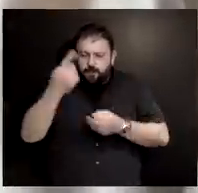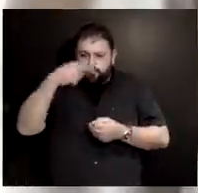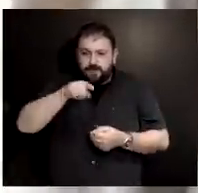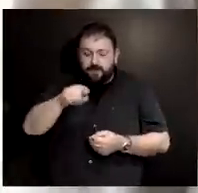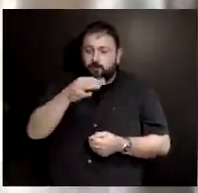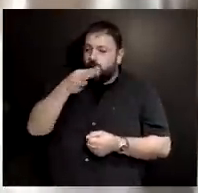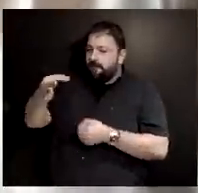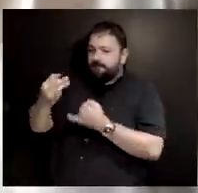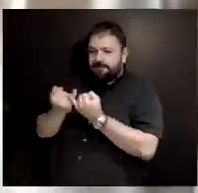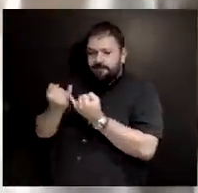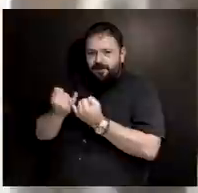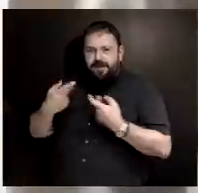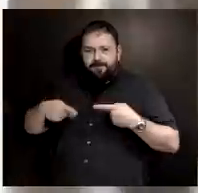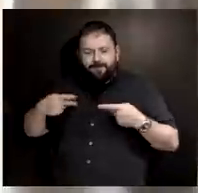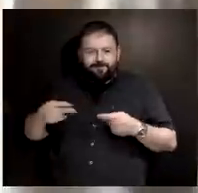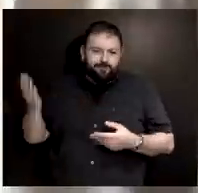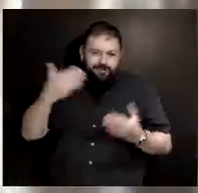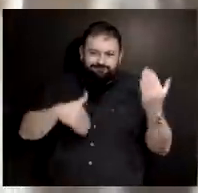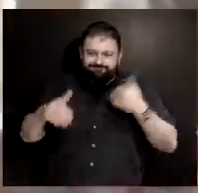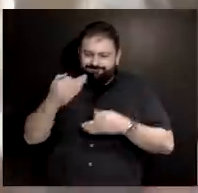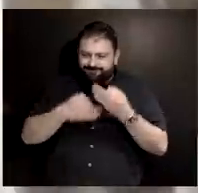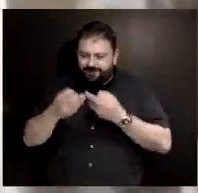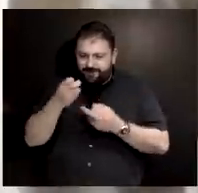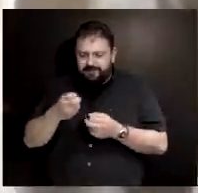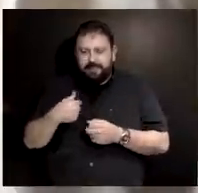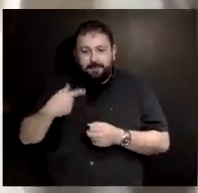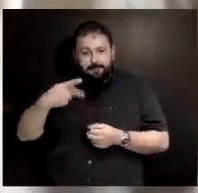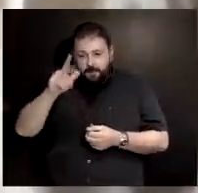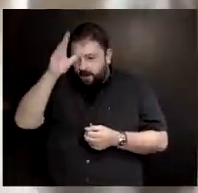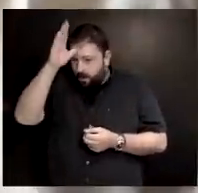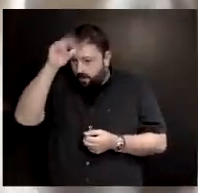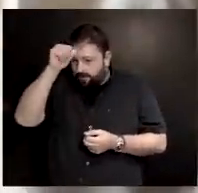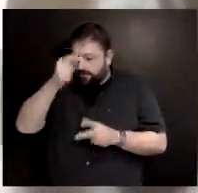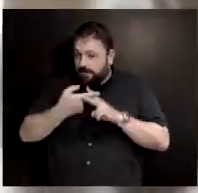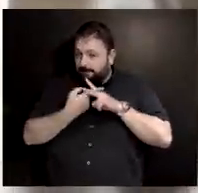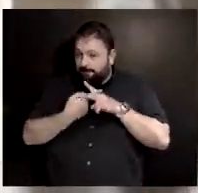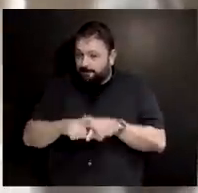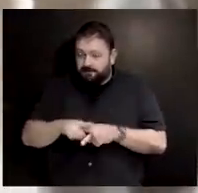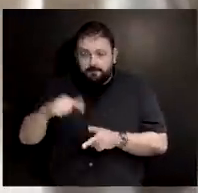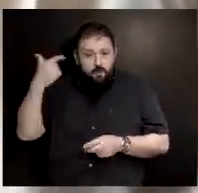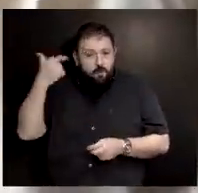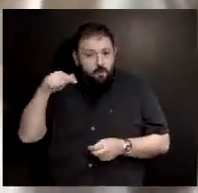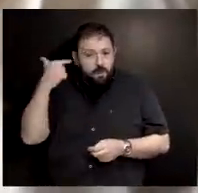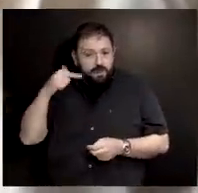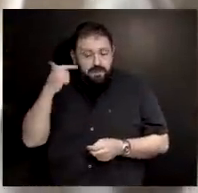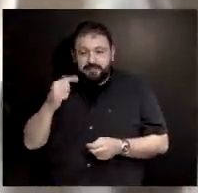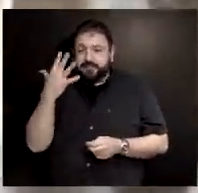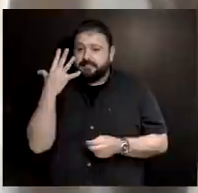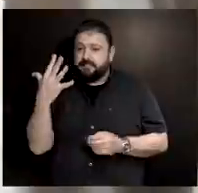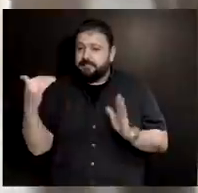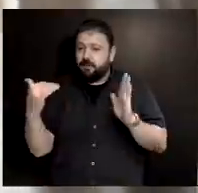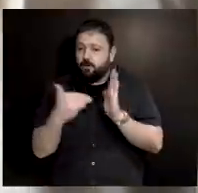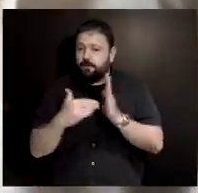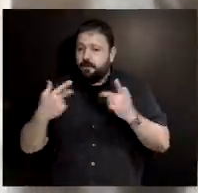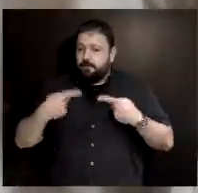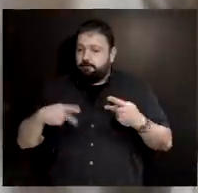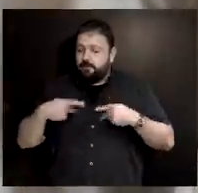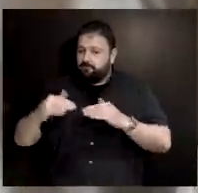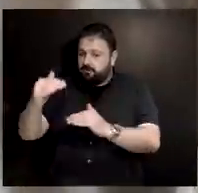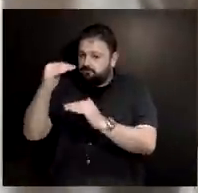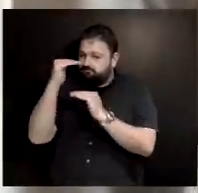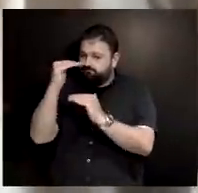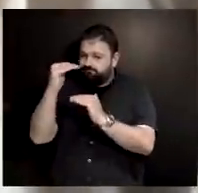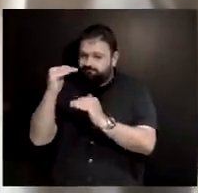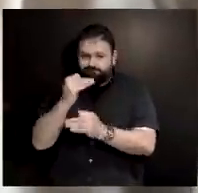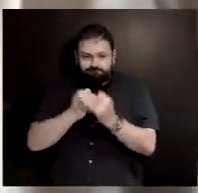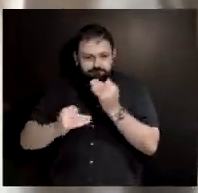organicen. Pero bueno, recuerden que empezamos en Guadalajara con una asistencia de 5,000 personas, pero con transmisión para